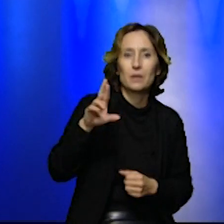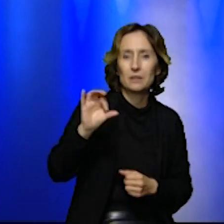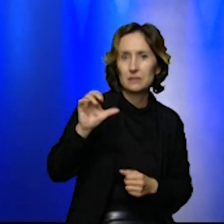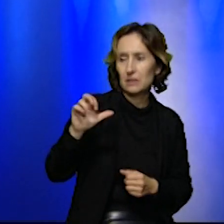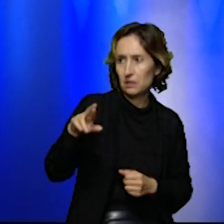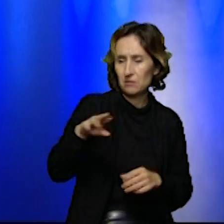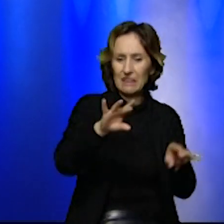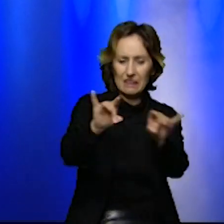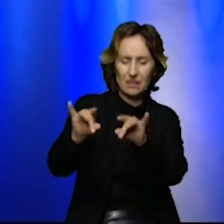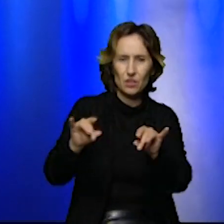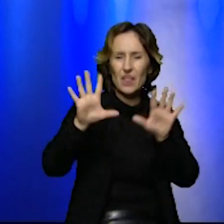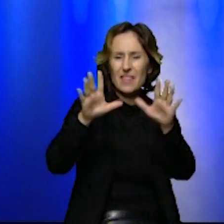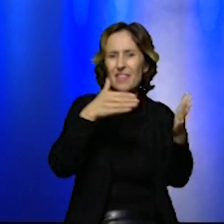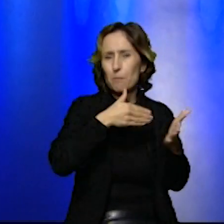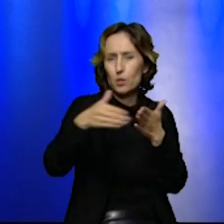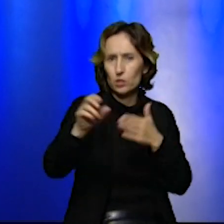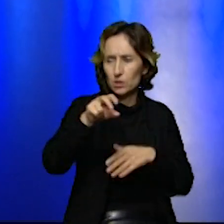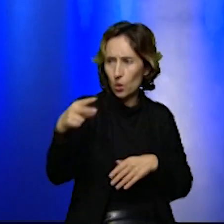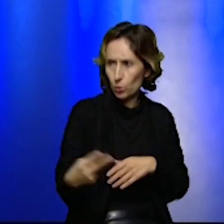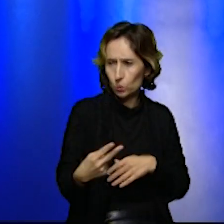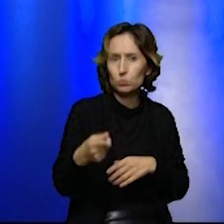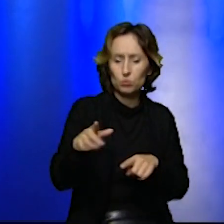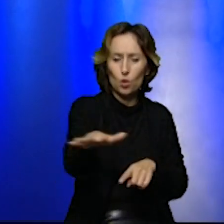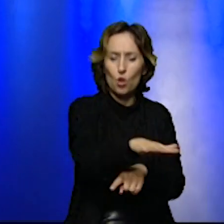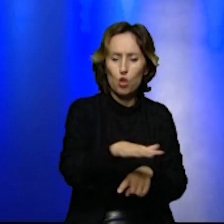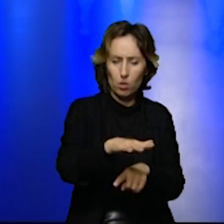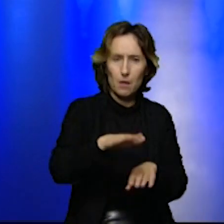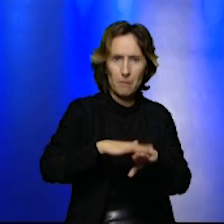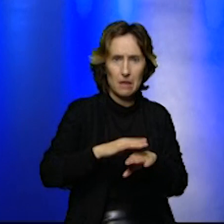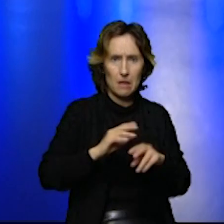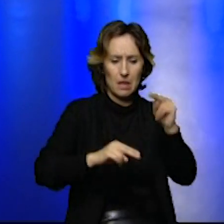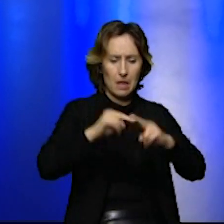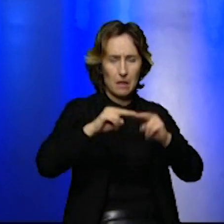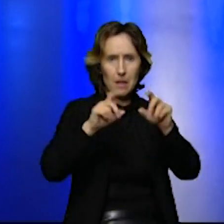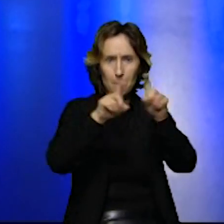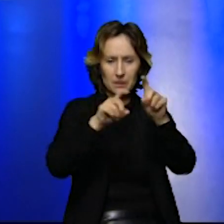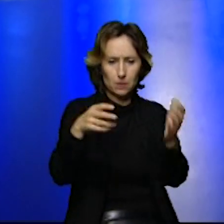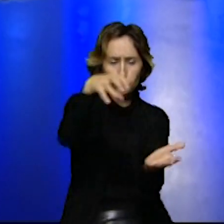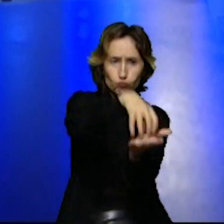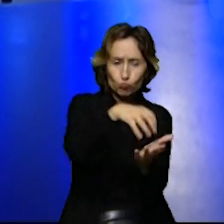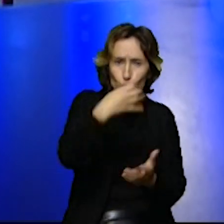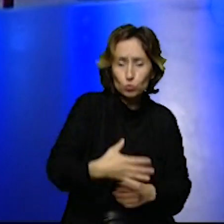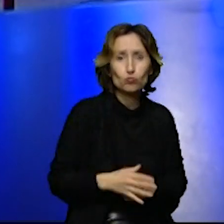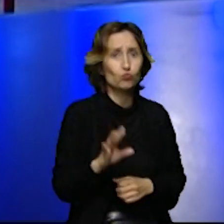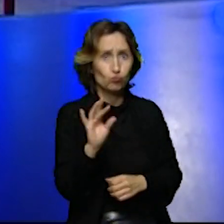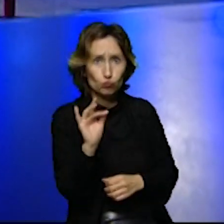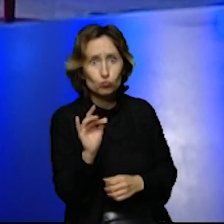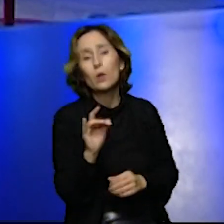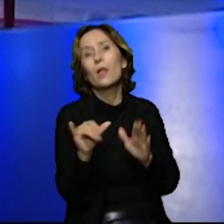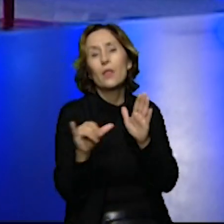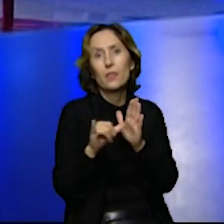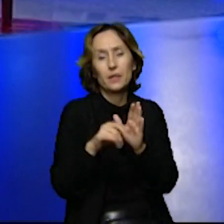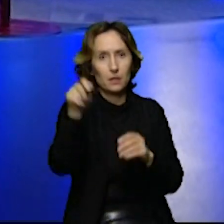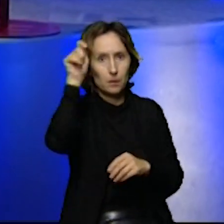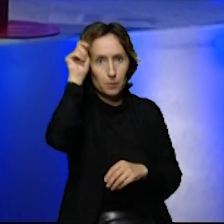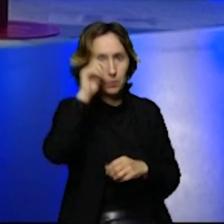euros. ¿Es un buen lugar para instalar una empresa? Yo creo que sí, que es un buen lugar para instalar una empresa. Está cerca de Pamplona,